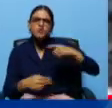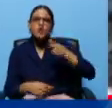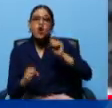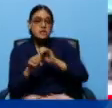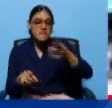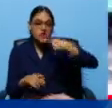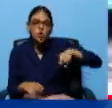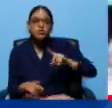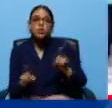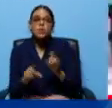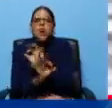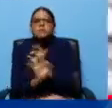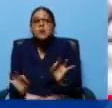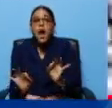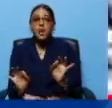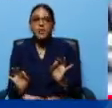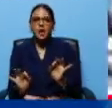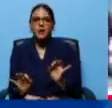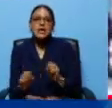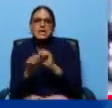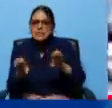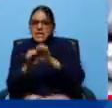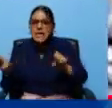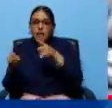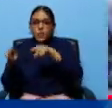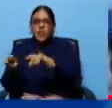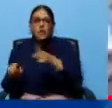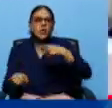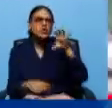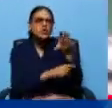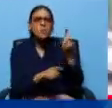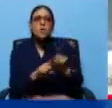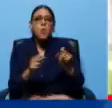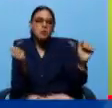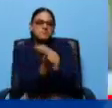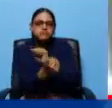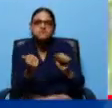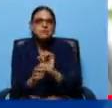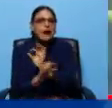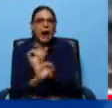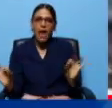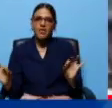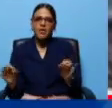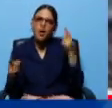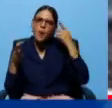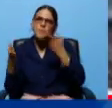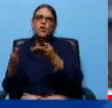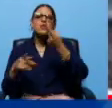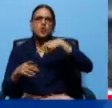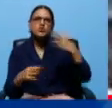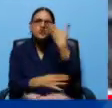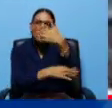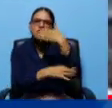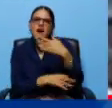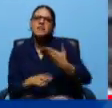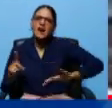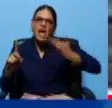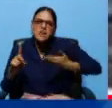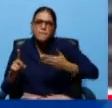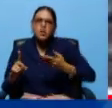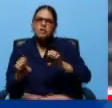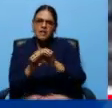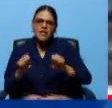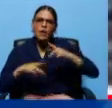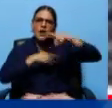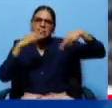ella seríamos la nada. Sin educación la patria sería la nada. Así pues que eso es una bandera nuestra de